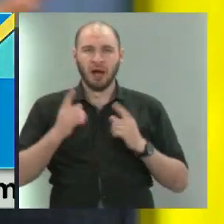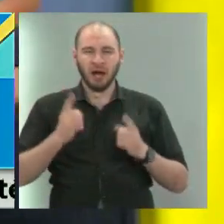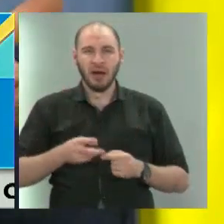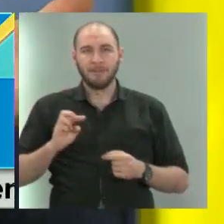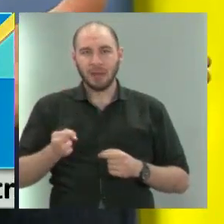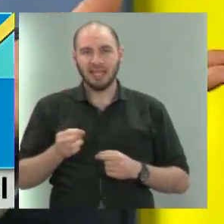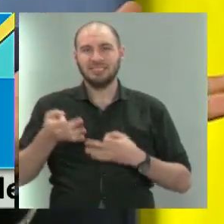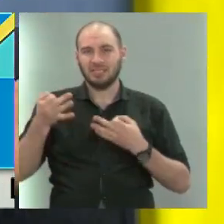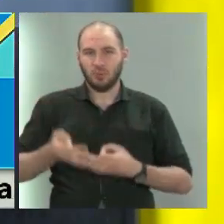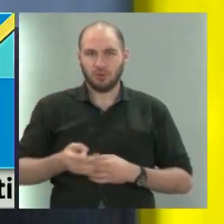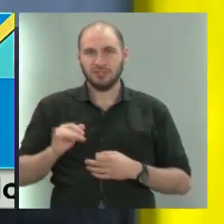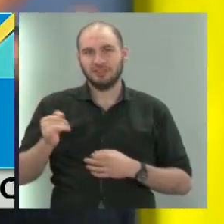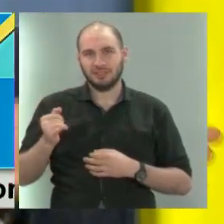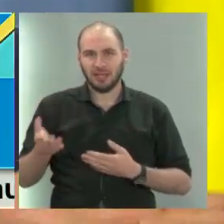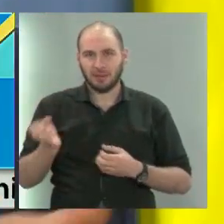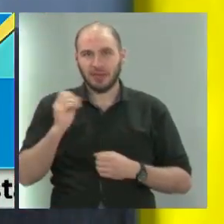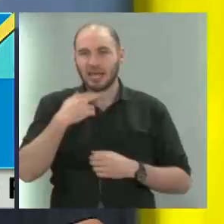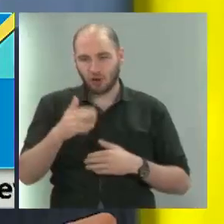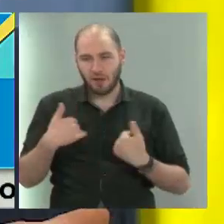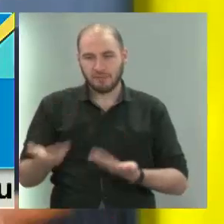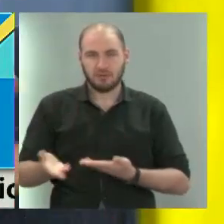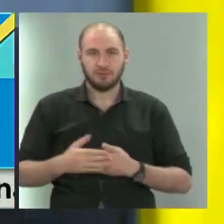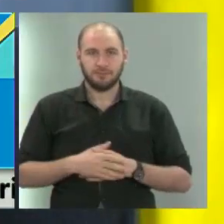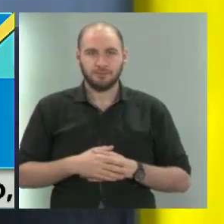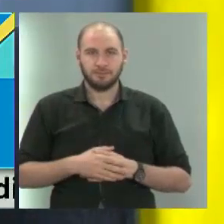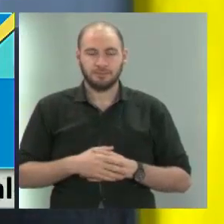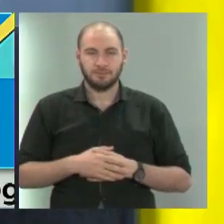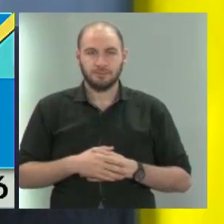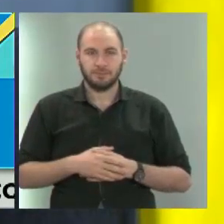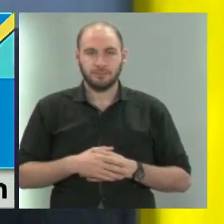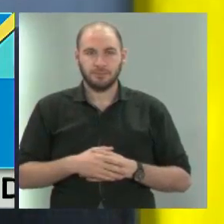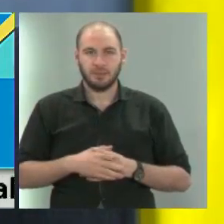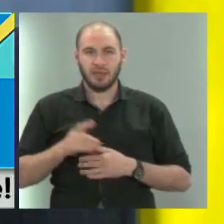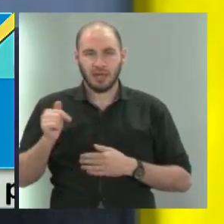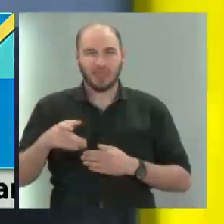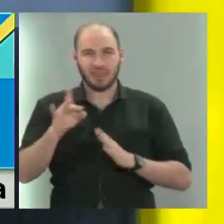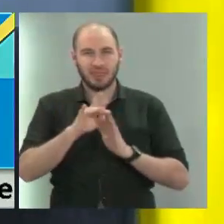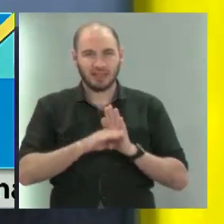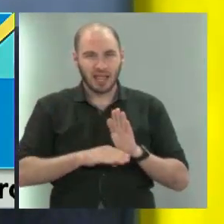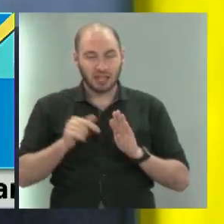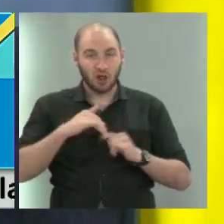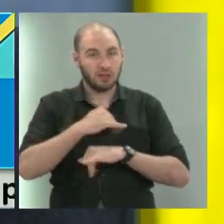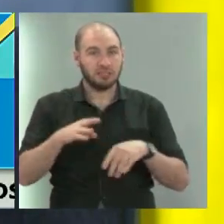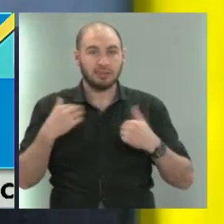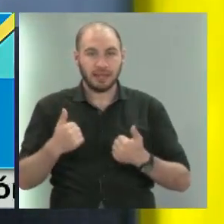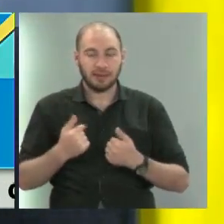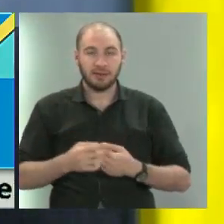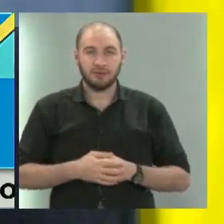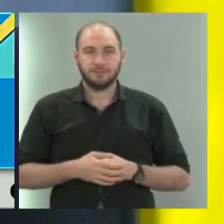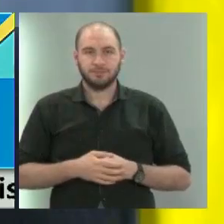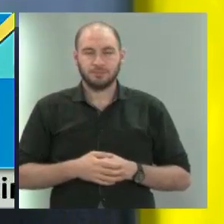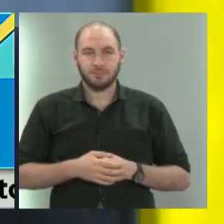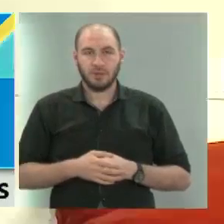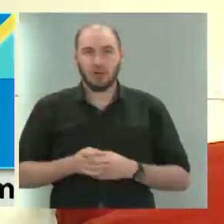se va a convencer que sí, que es bueno para su hijo. Claro. Entonces, este es el detalle. Es una buena noticia